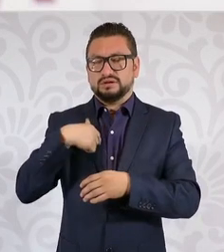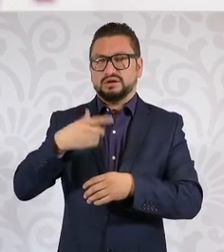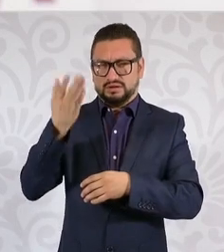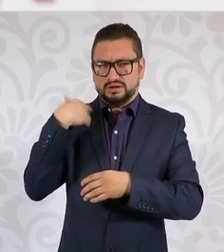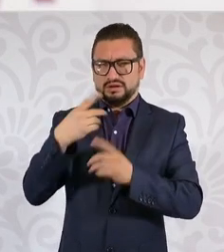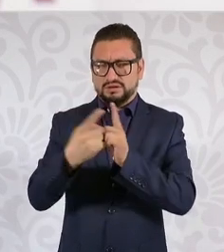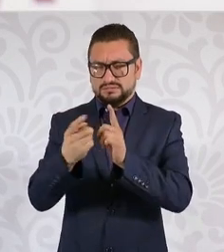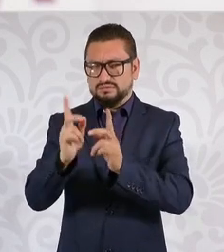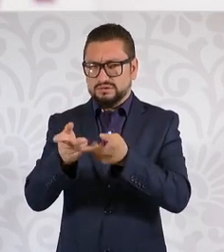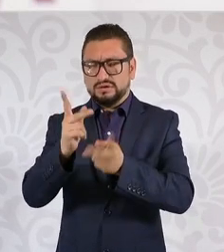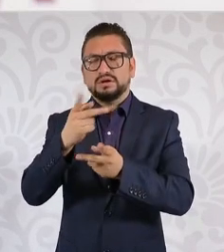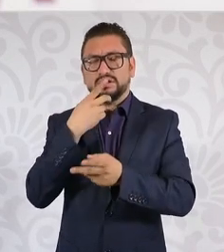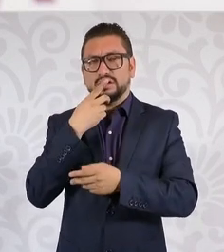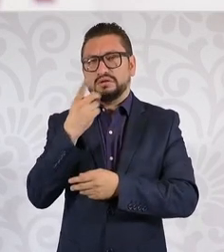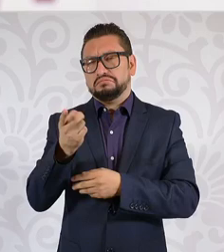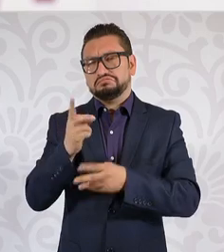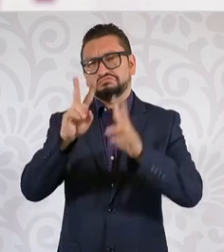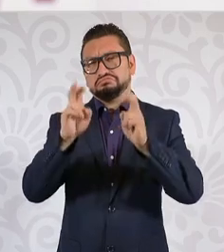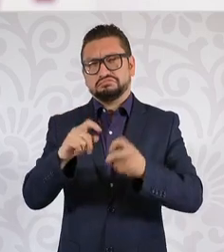varios temas